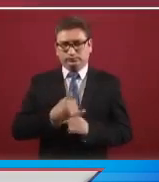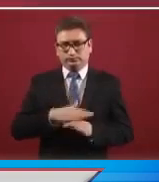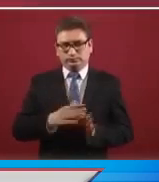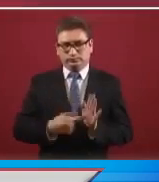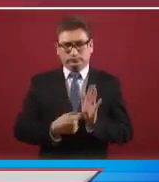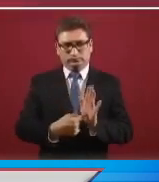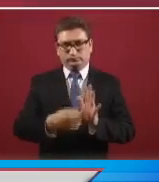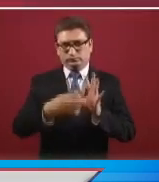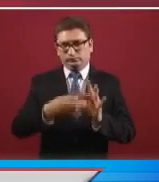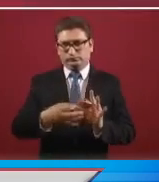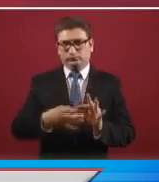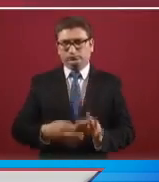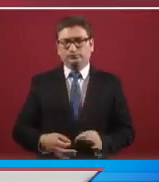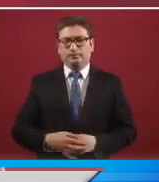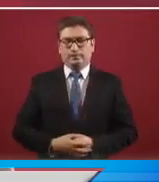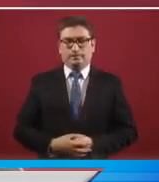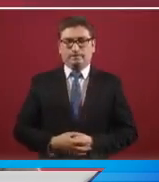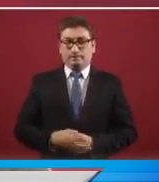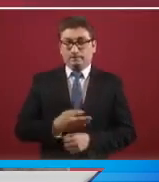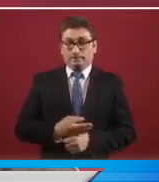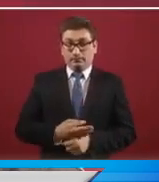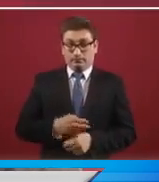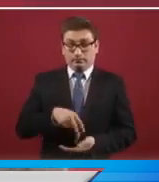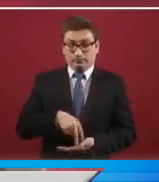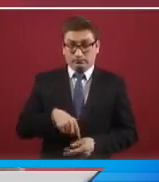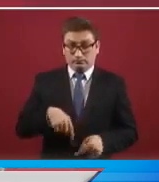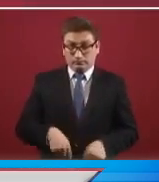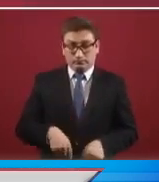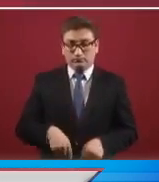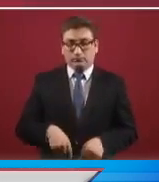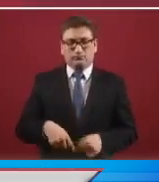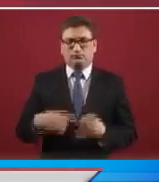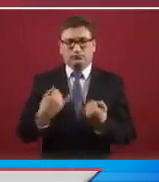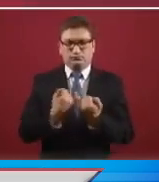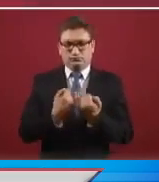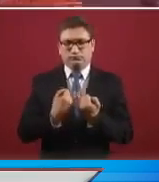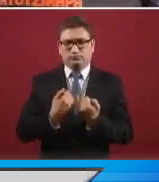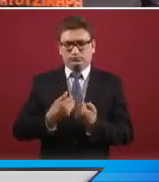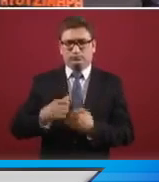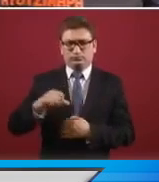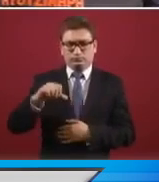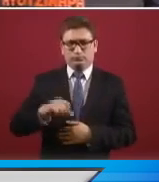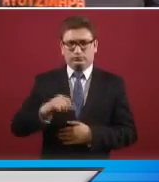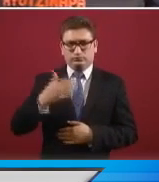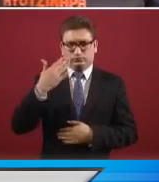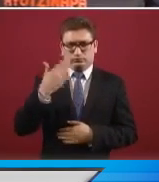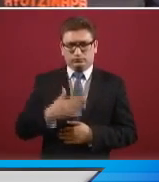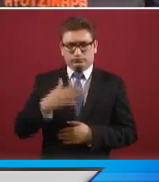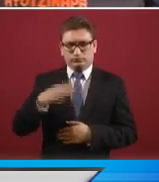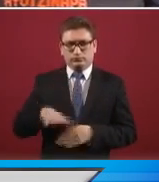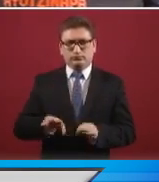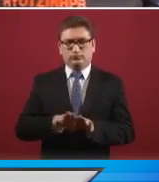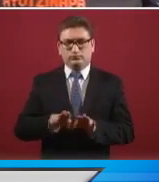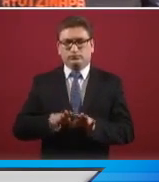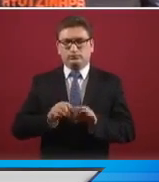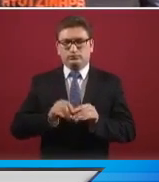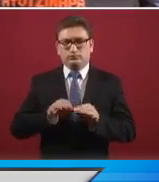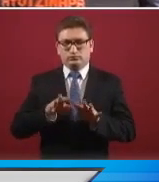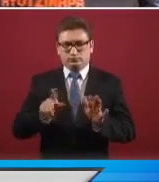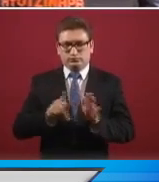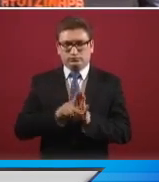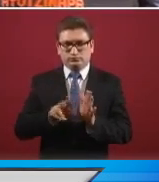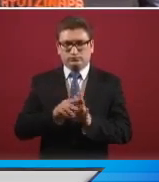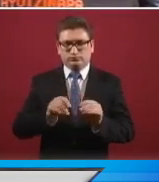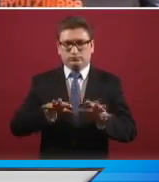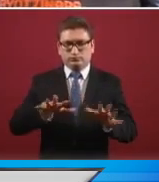al escrutinio internacional, pero además para la colaboración de estas organizaciones en las tareas de investigación. Derivado de esto, hay ya personal